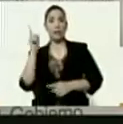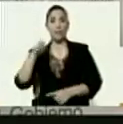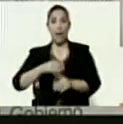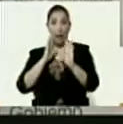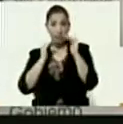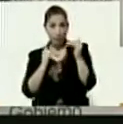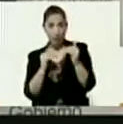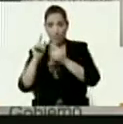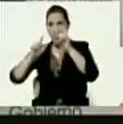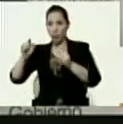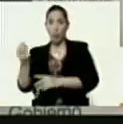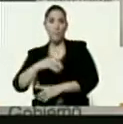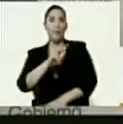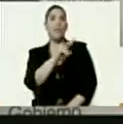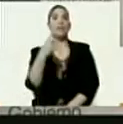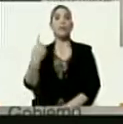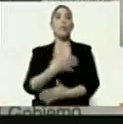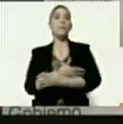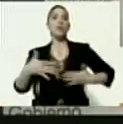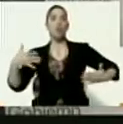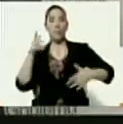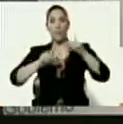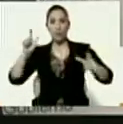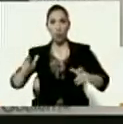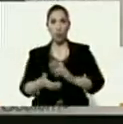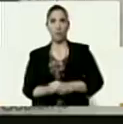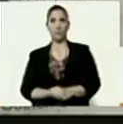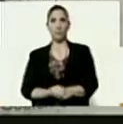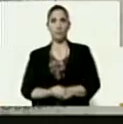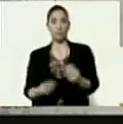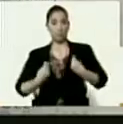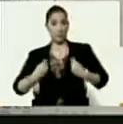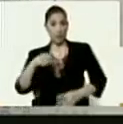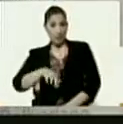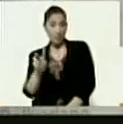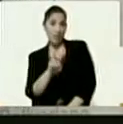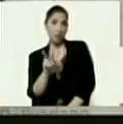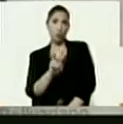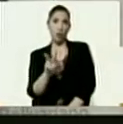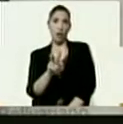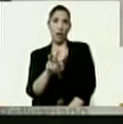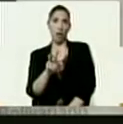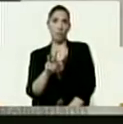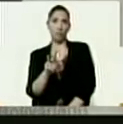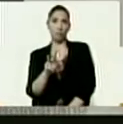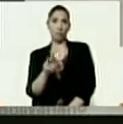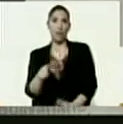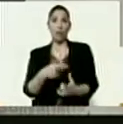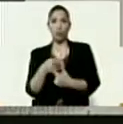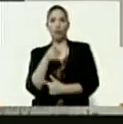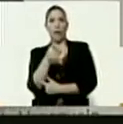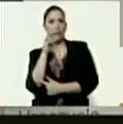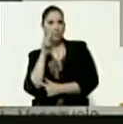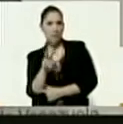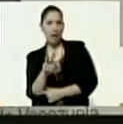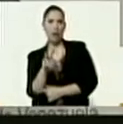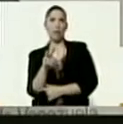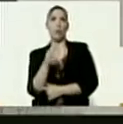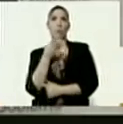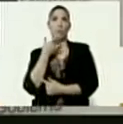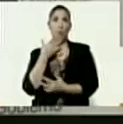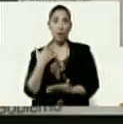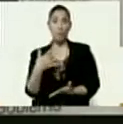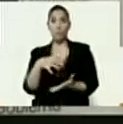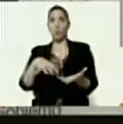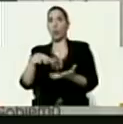atiende más de 21 millones de personas, de los 30 millones que hacen vida en Venezuela, pues allí si hubiéramos tenido una situación de